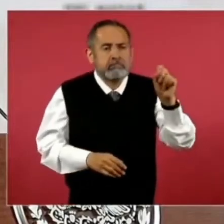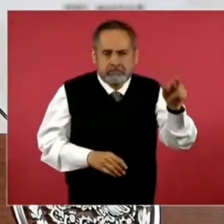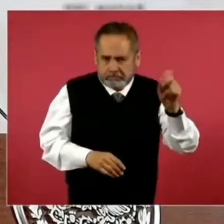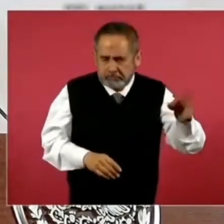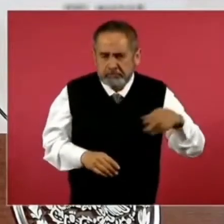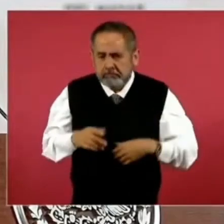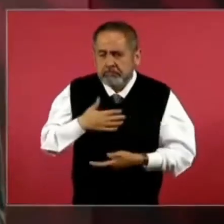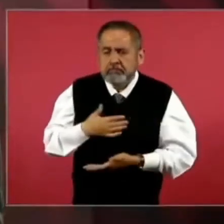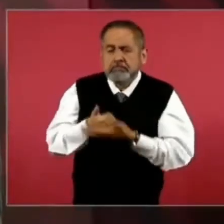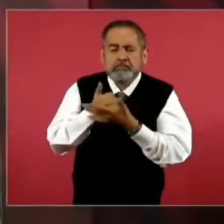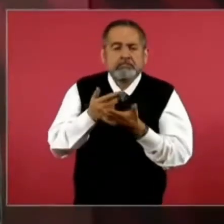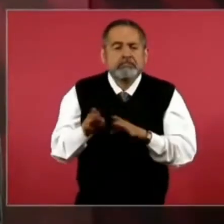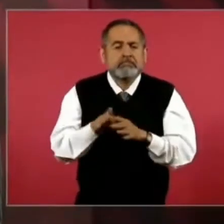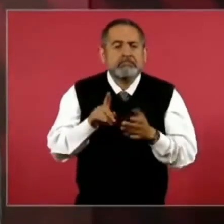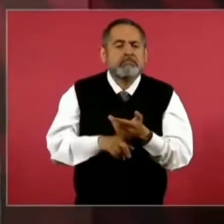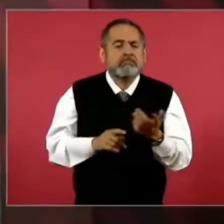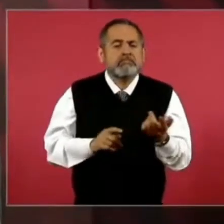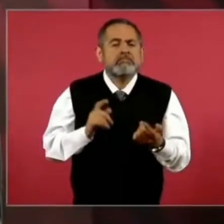solicitando